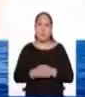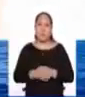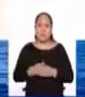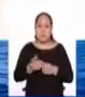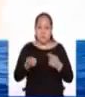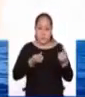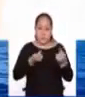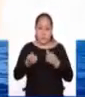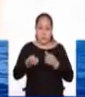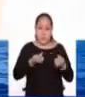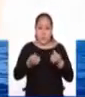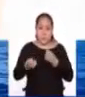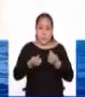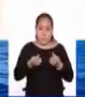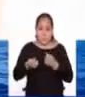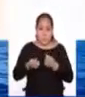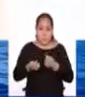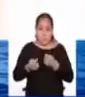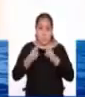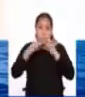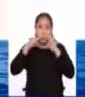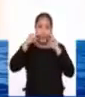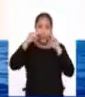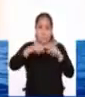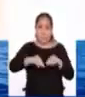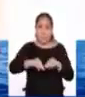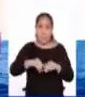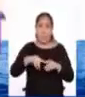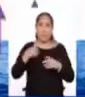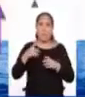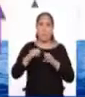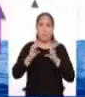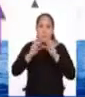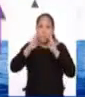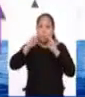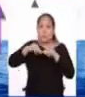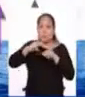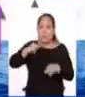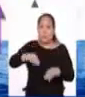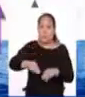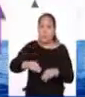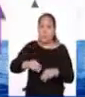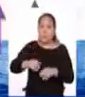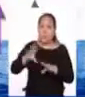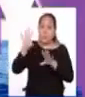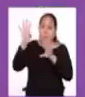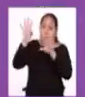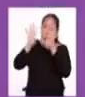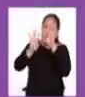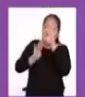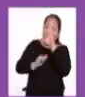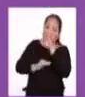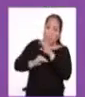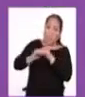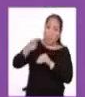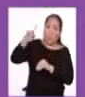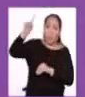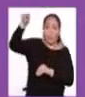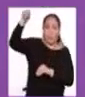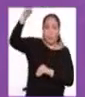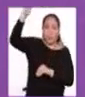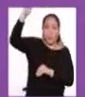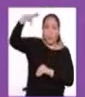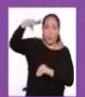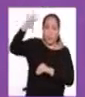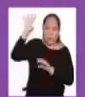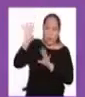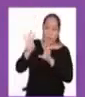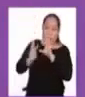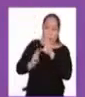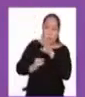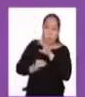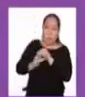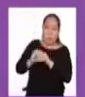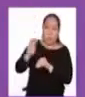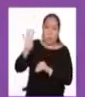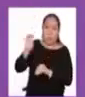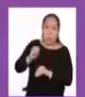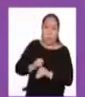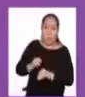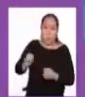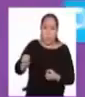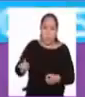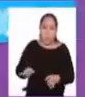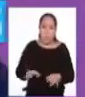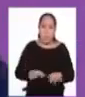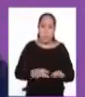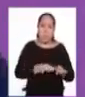mares tropicales absorben mucha de la radiación solar para evaporarse, y luego liberar ese calor cuando se forma la